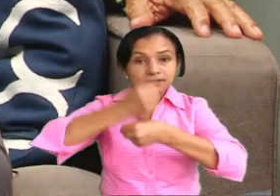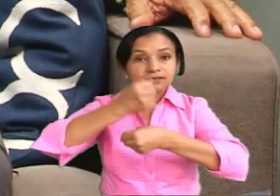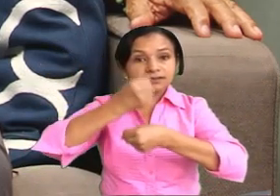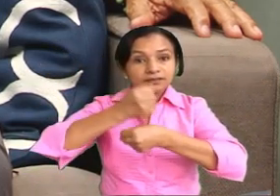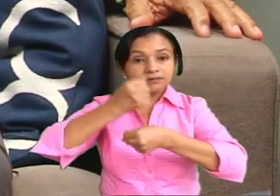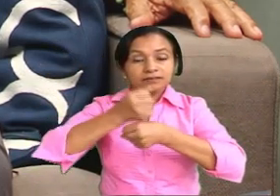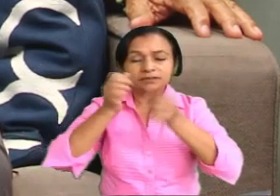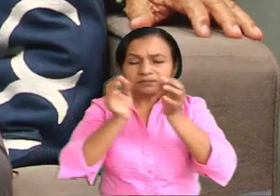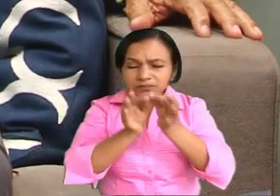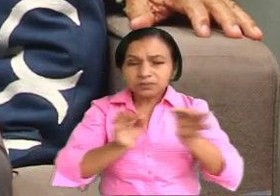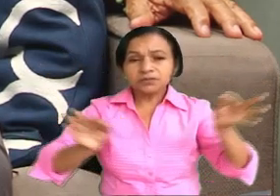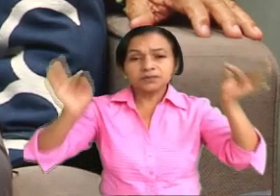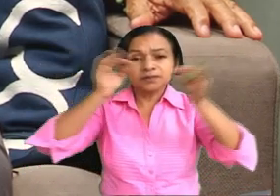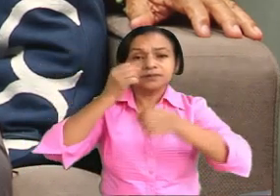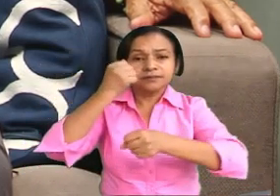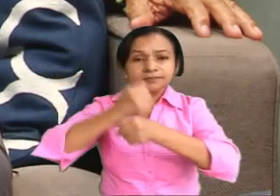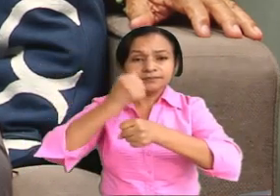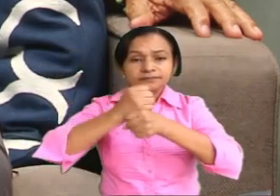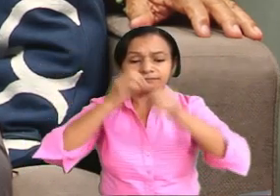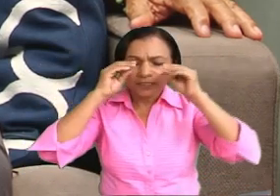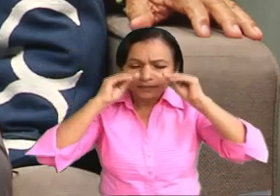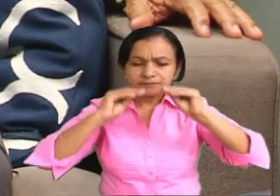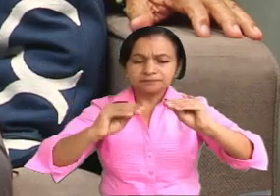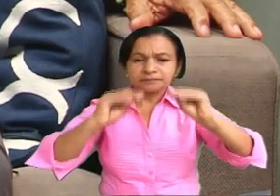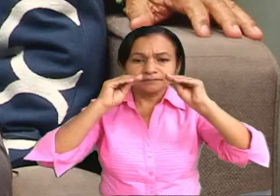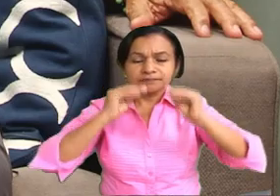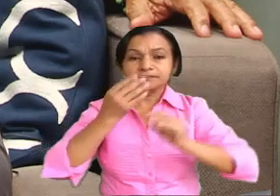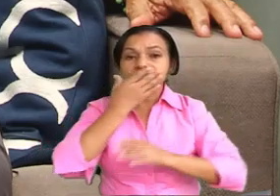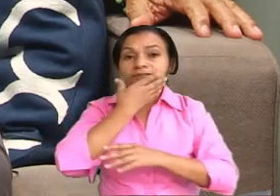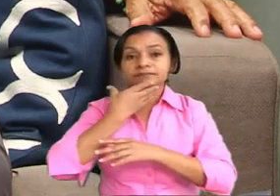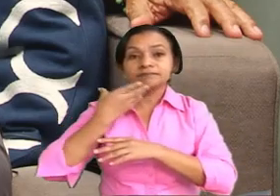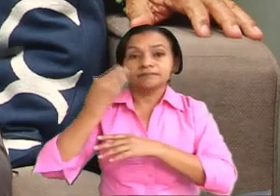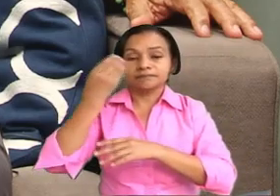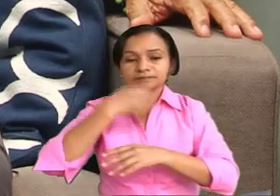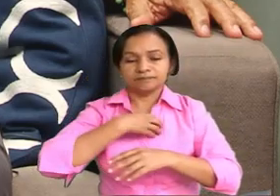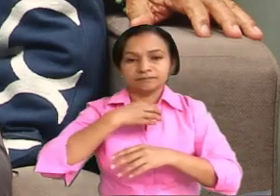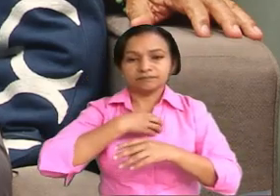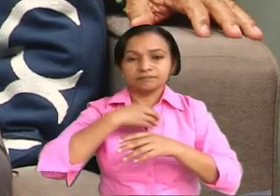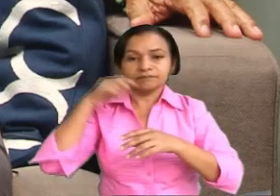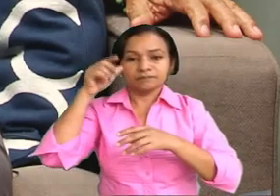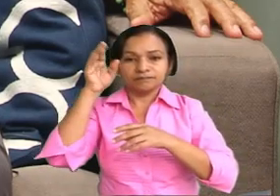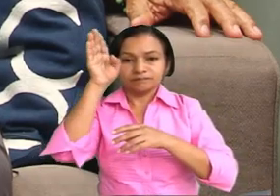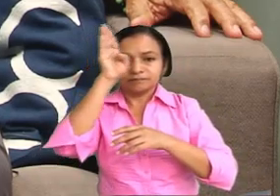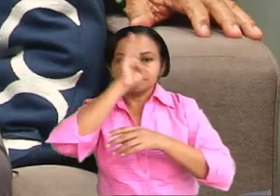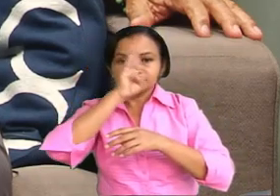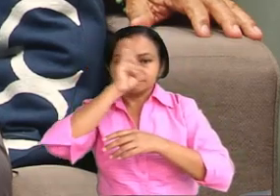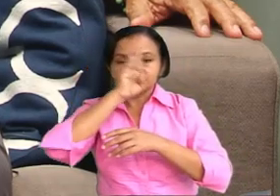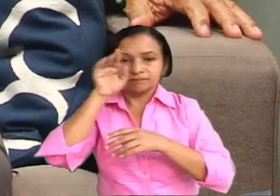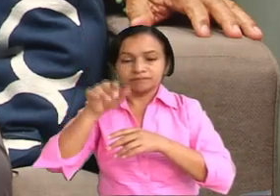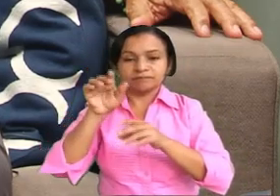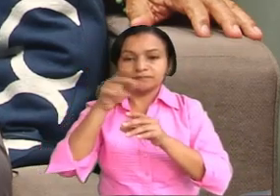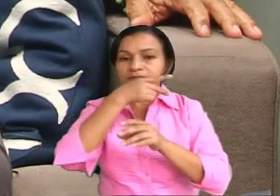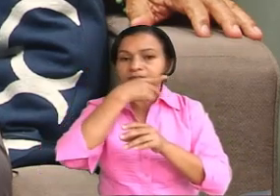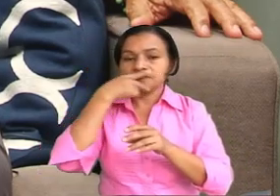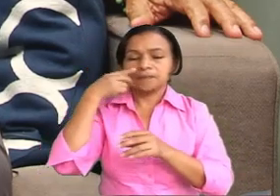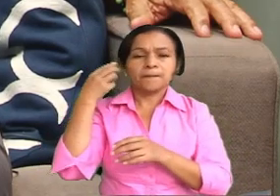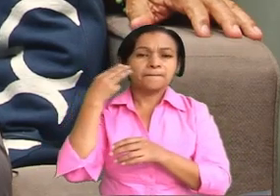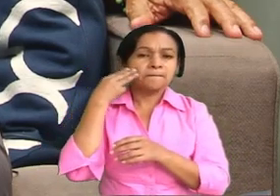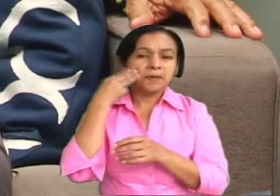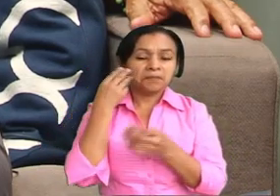determinante, importante, para preparar a los jóvenes en su propio lugar. Si el padre de familia no tiene